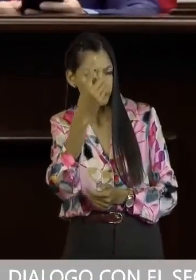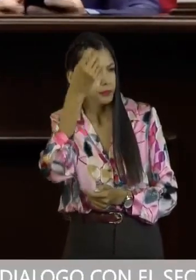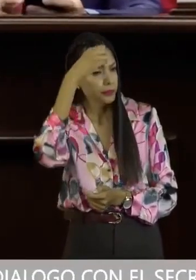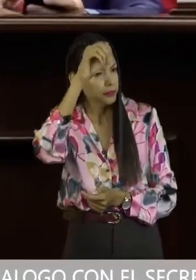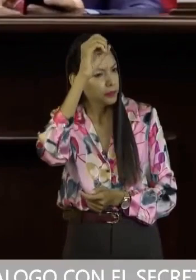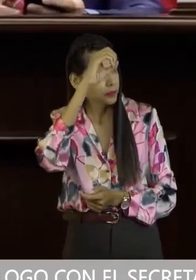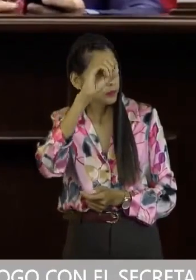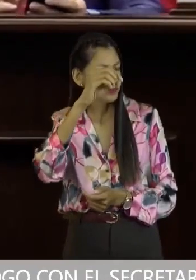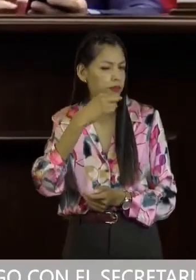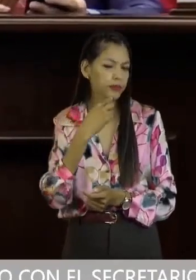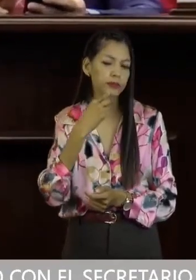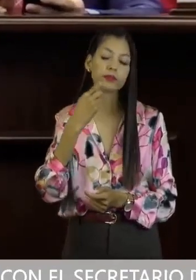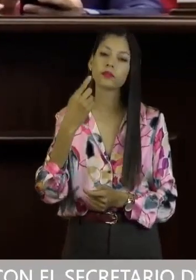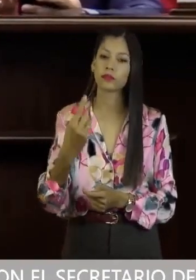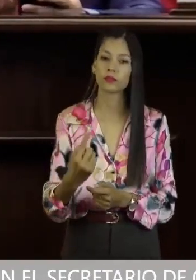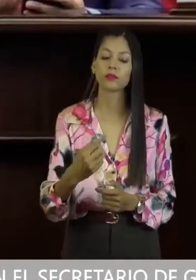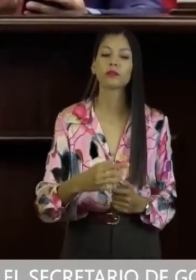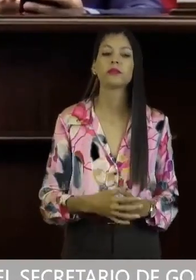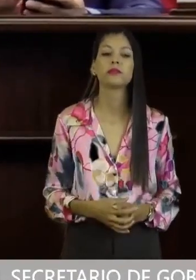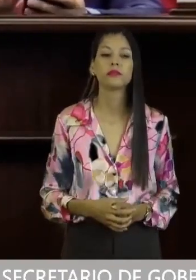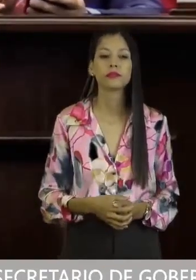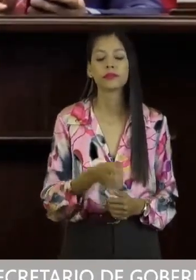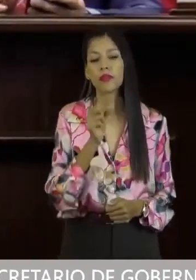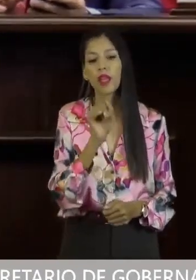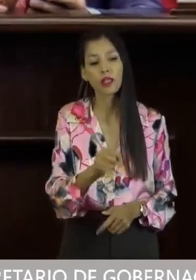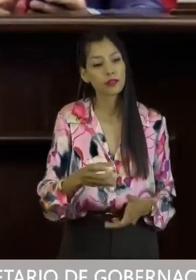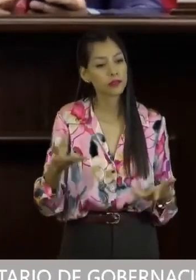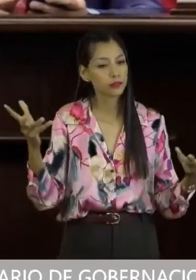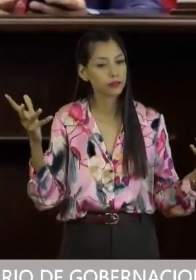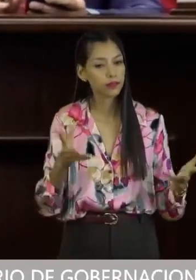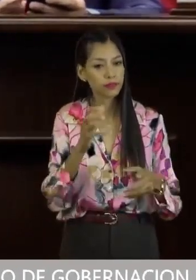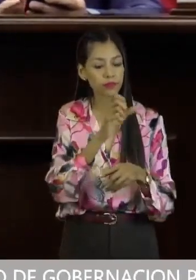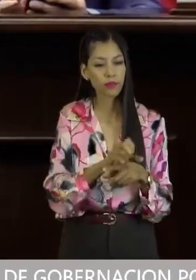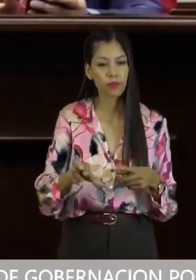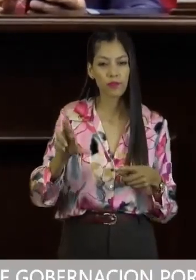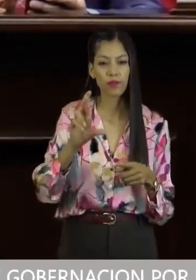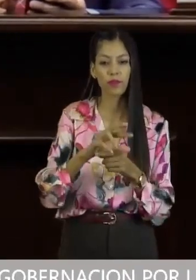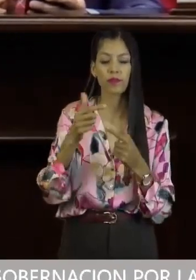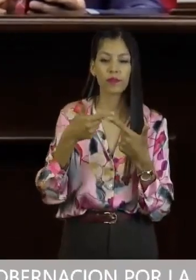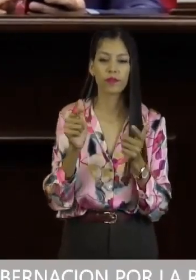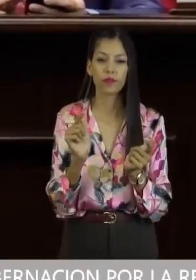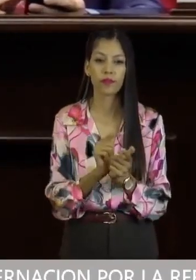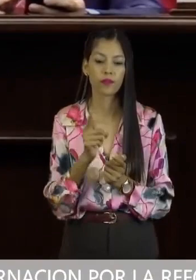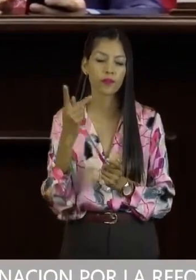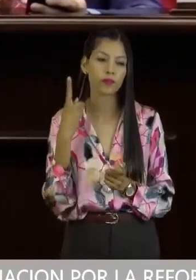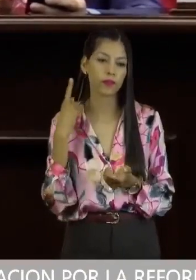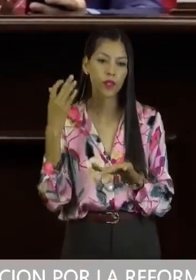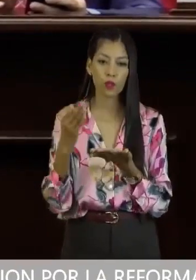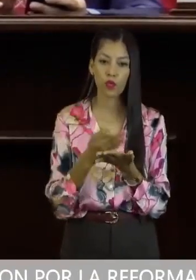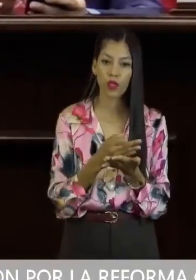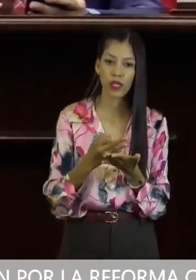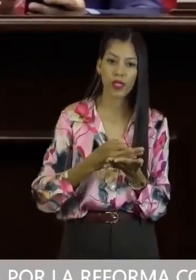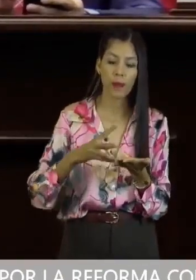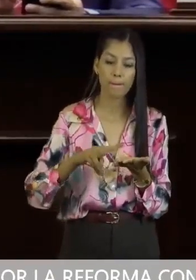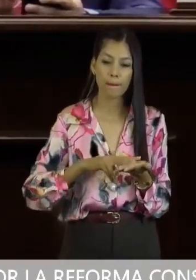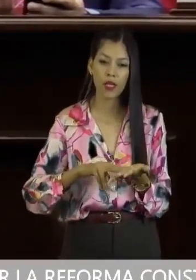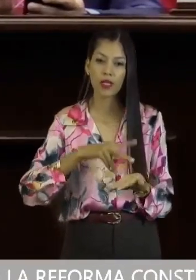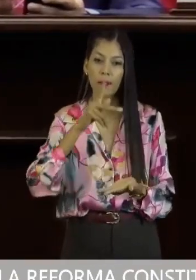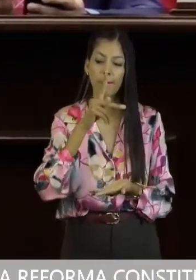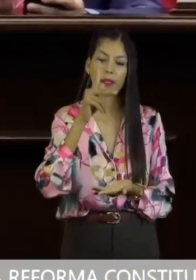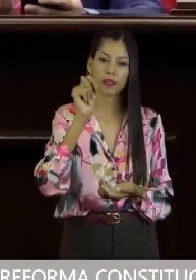Y me comentaron, y así lo hizo con el coordinador de la fracción parlamentaria de Morena, del Verde y del PT,